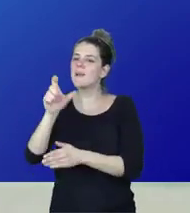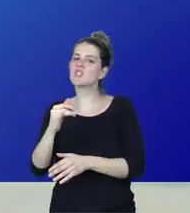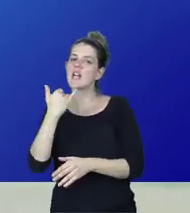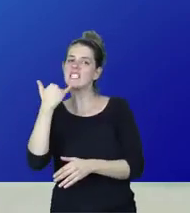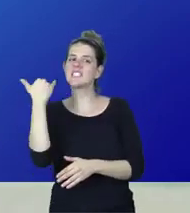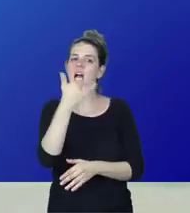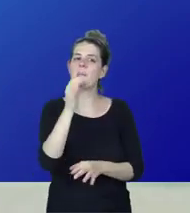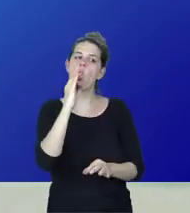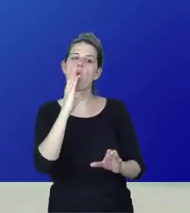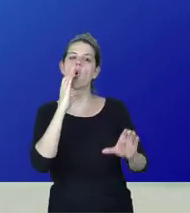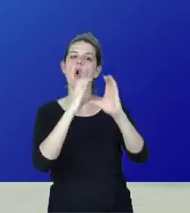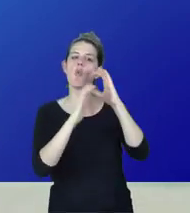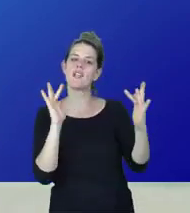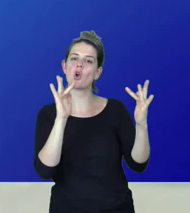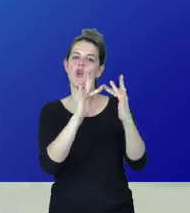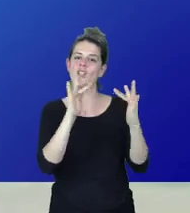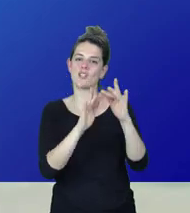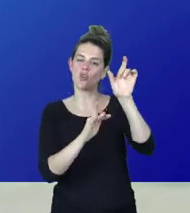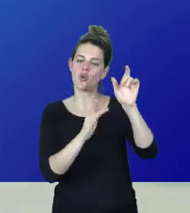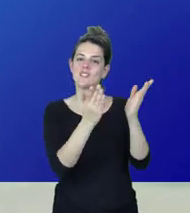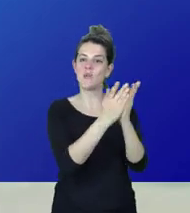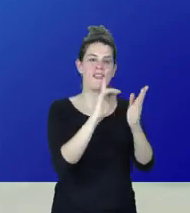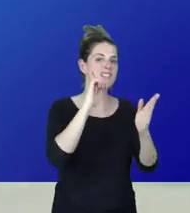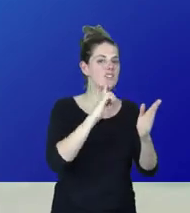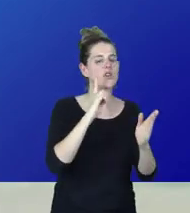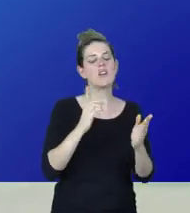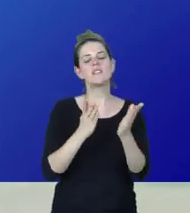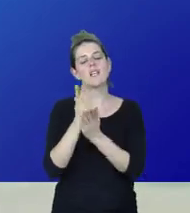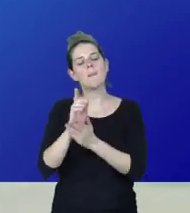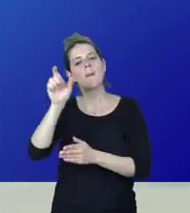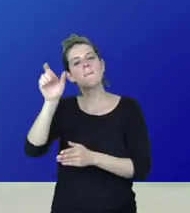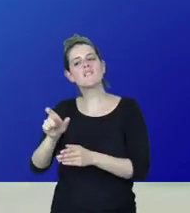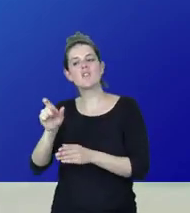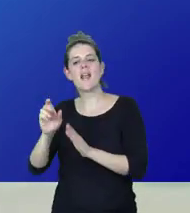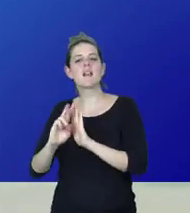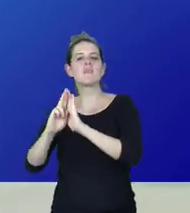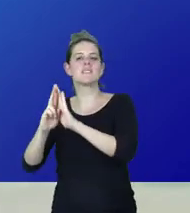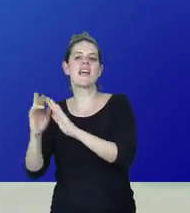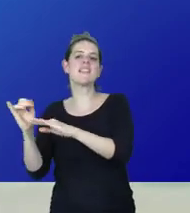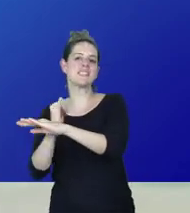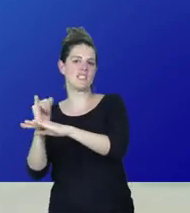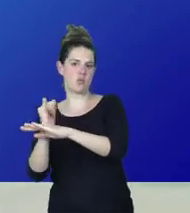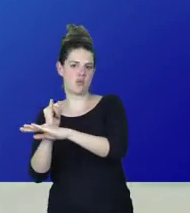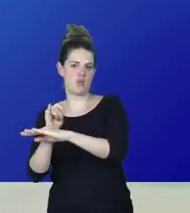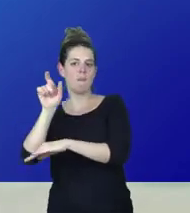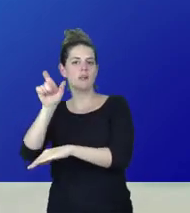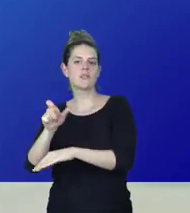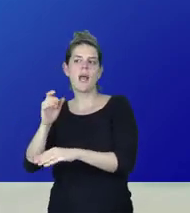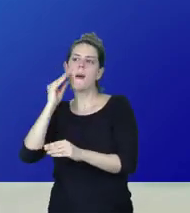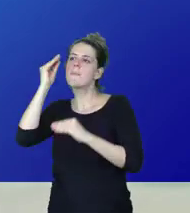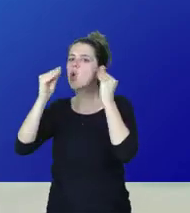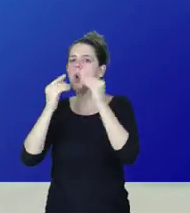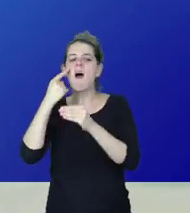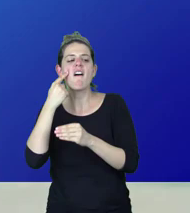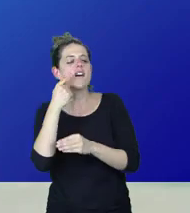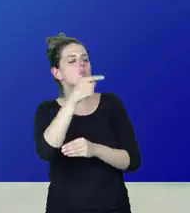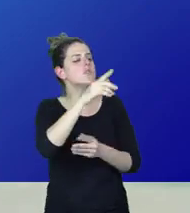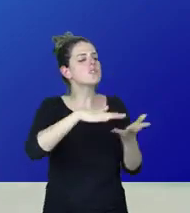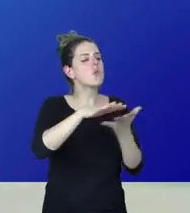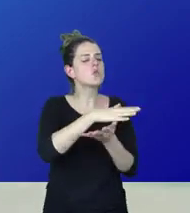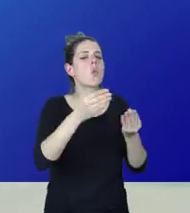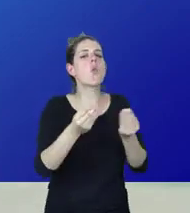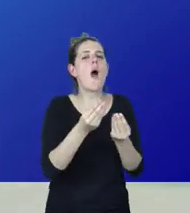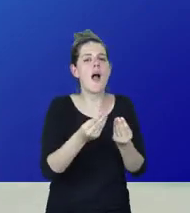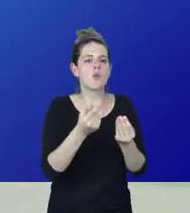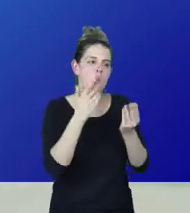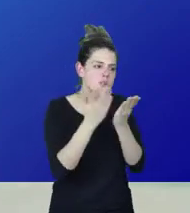la UTU, ¿no? Del instituto educativo, el que se contacte con el estudiante, el que se preocupe por, bueno, cuál es la situación, el que entable una